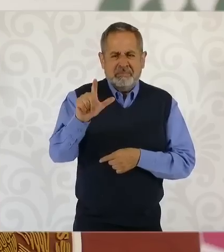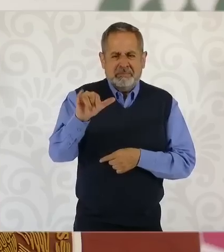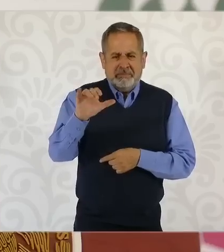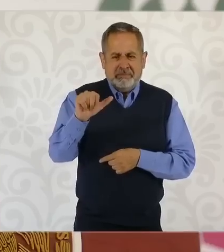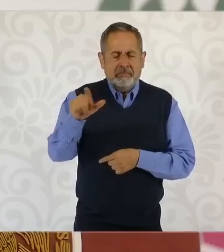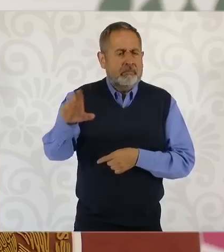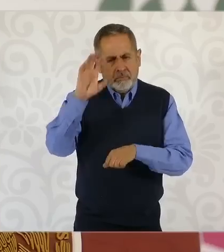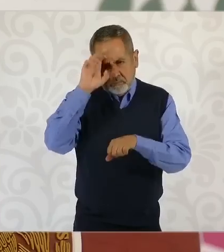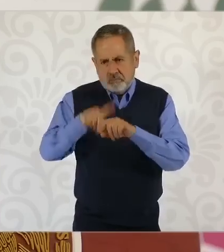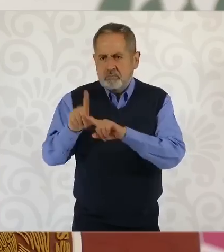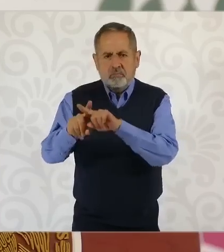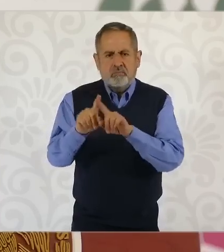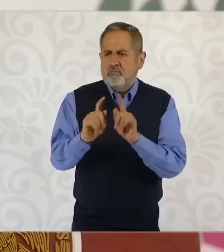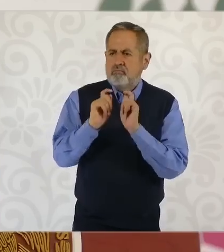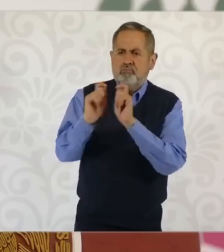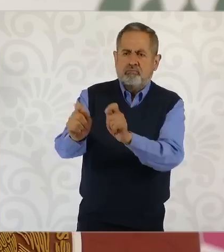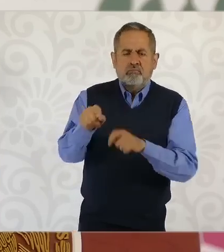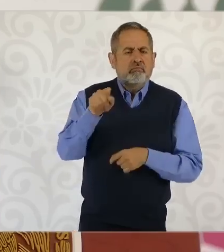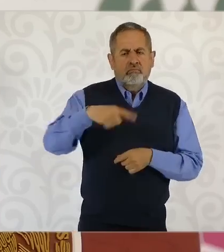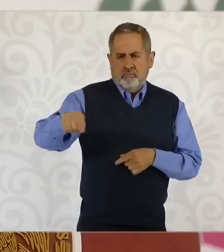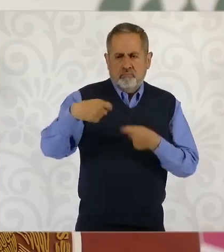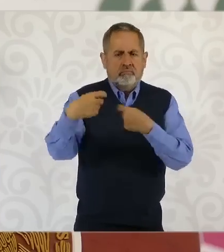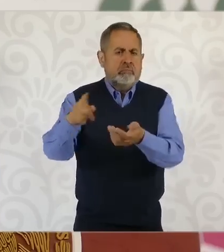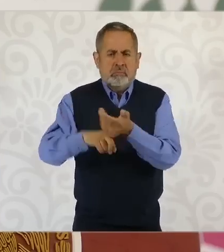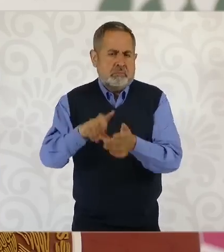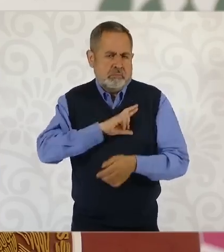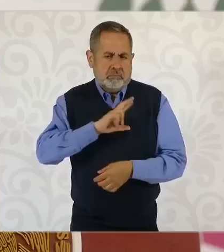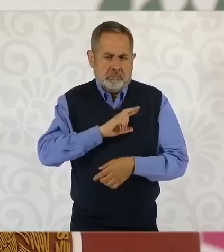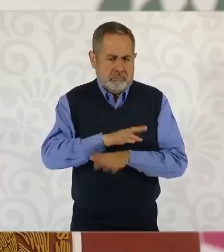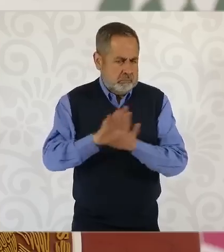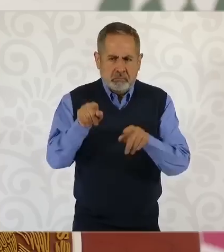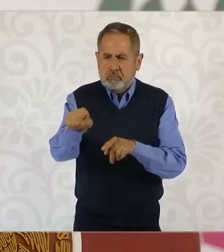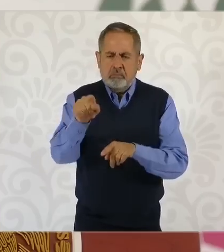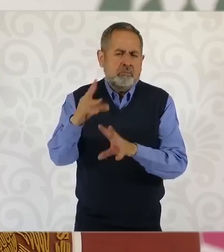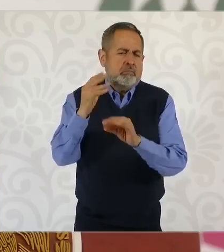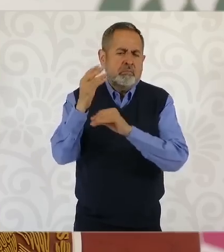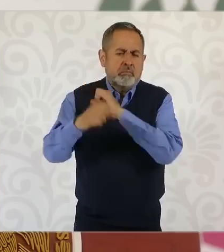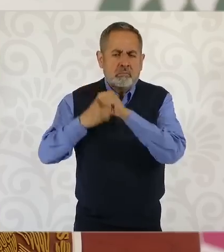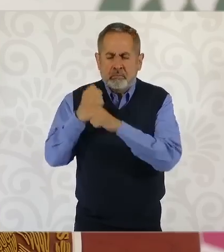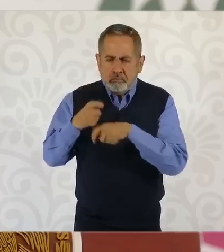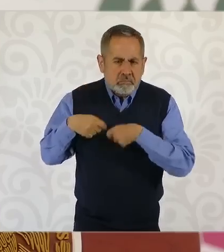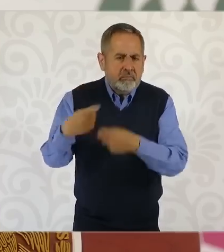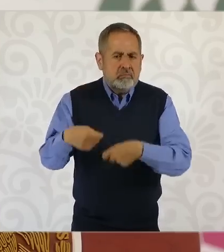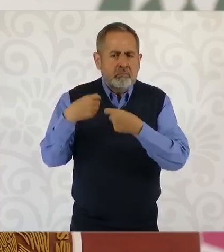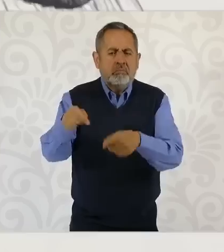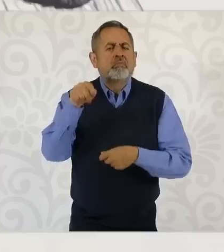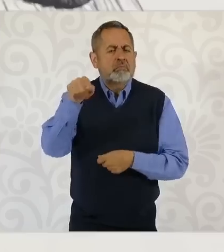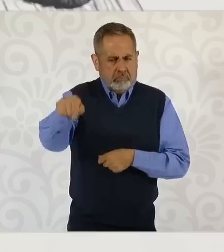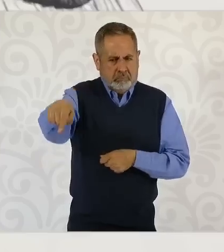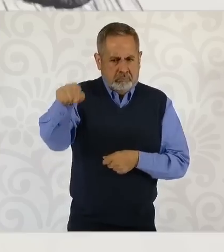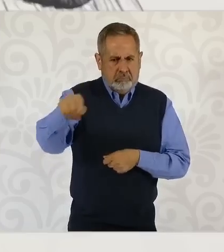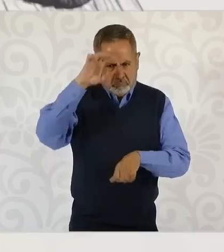cultural independiente, de un colectivo independiente, que desde hace muchísimos años tenía actividades culturales